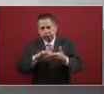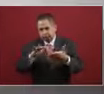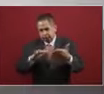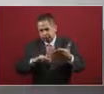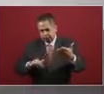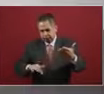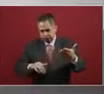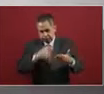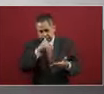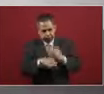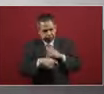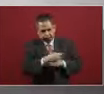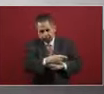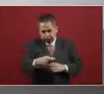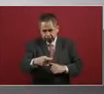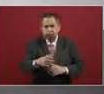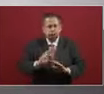sobre este tema.